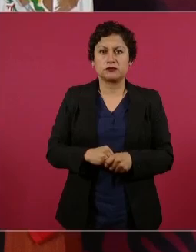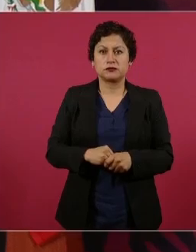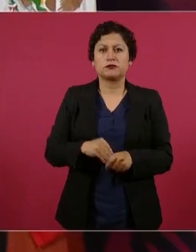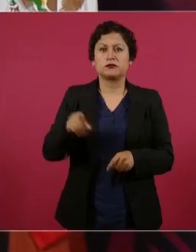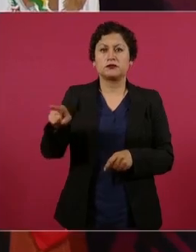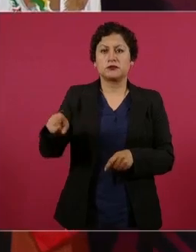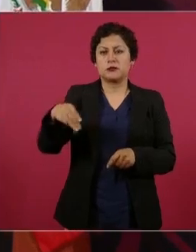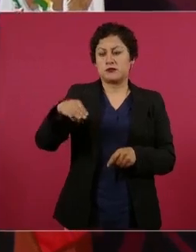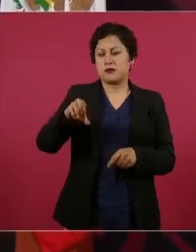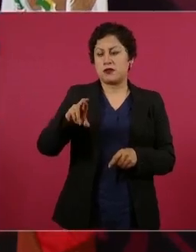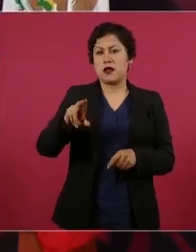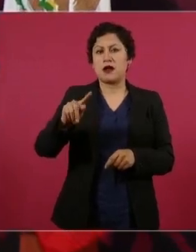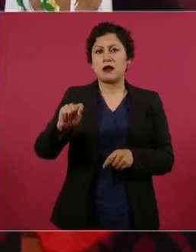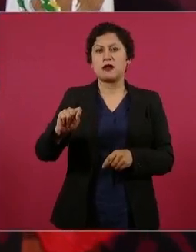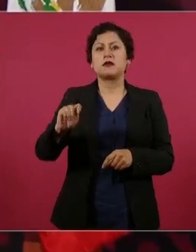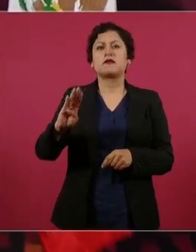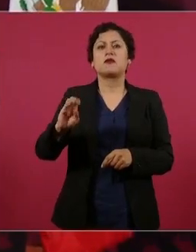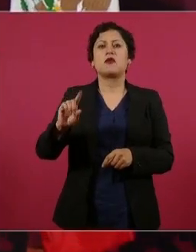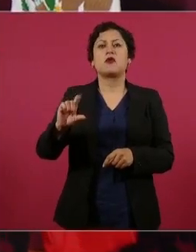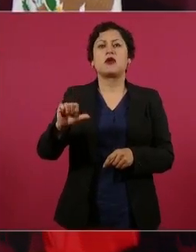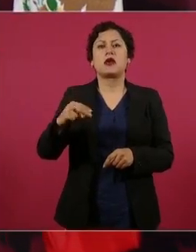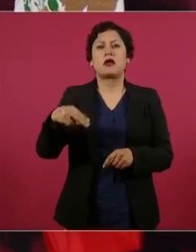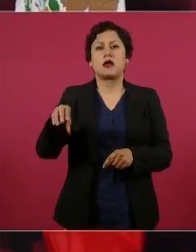a Marat Bolaños,